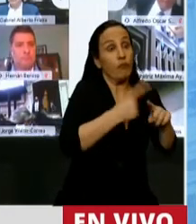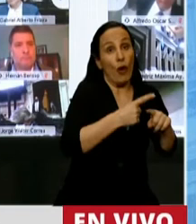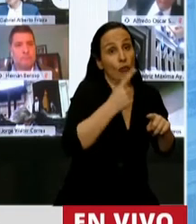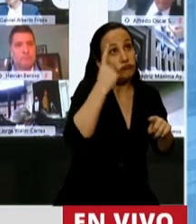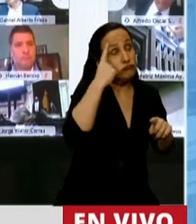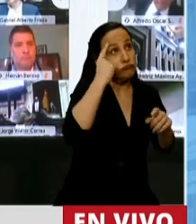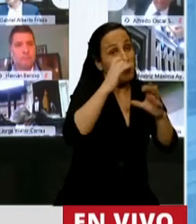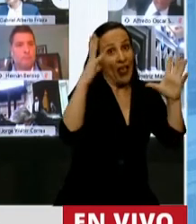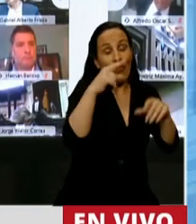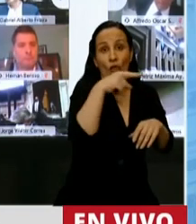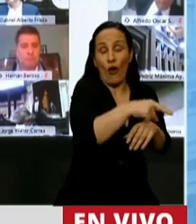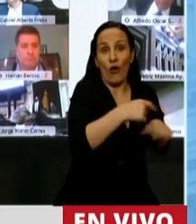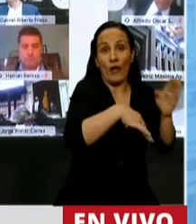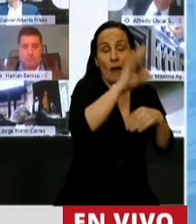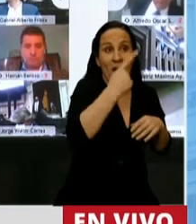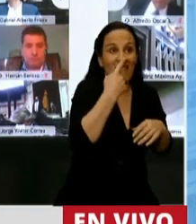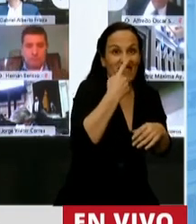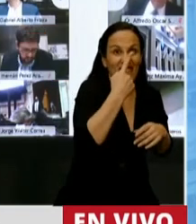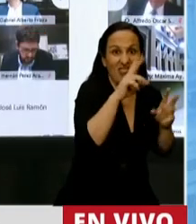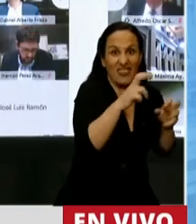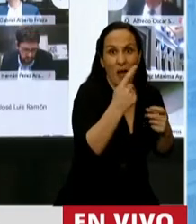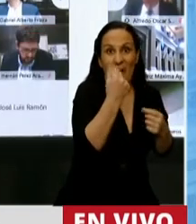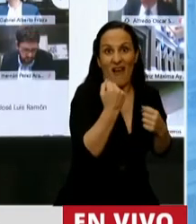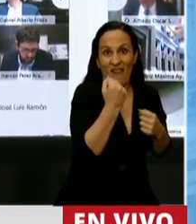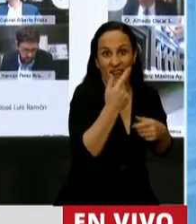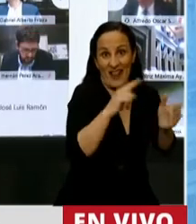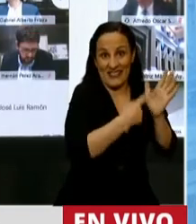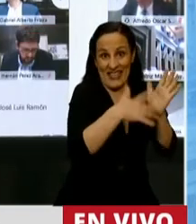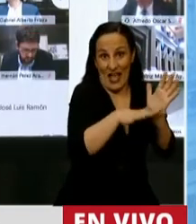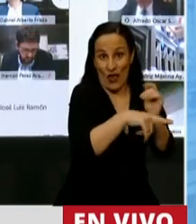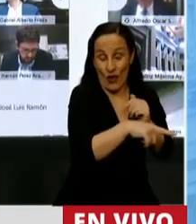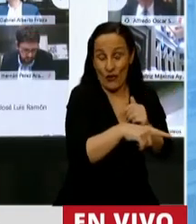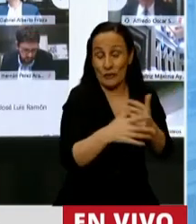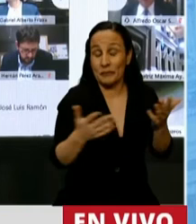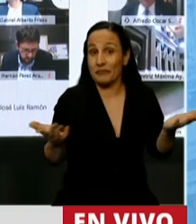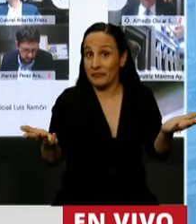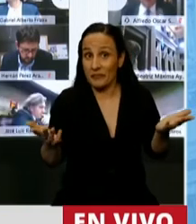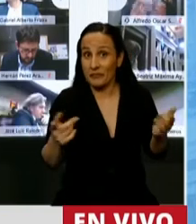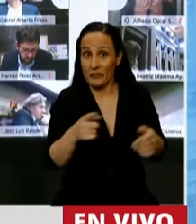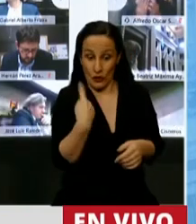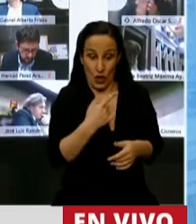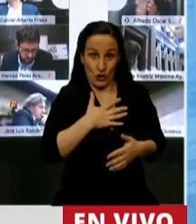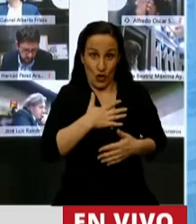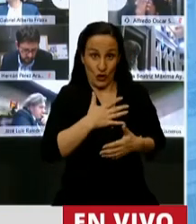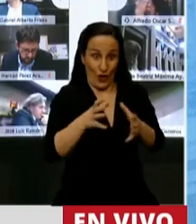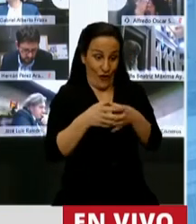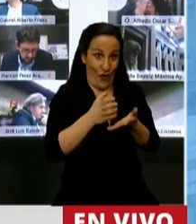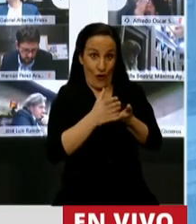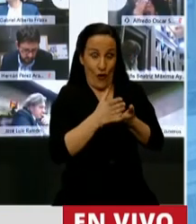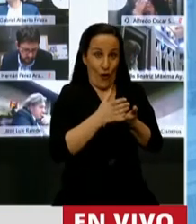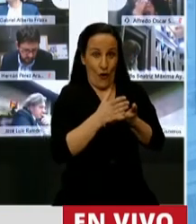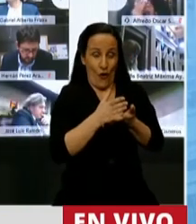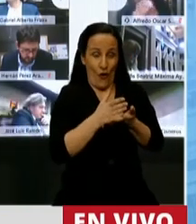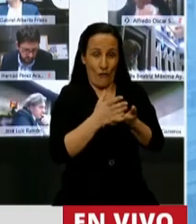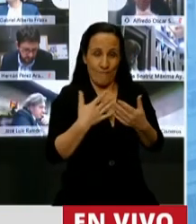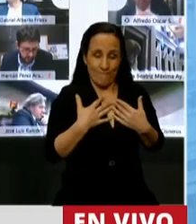ligadas a los intereses financieros que están en la City. La realidad es que nosotros desde este espacio federal abrogamos